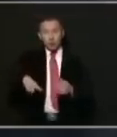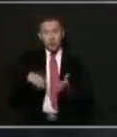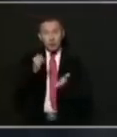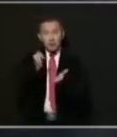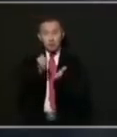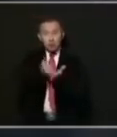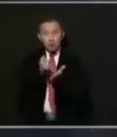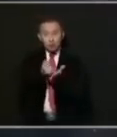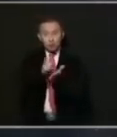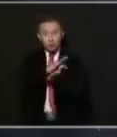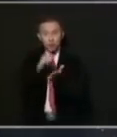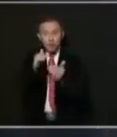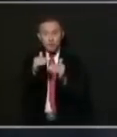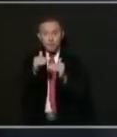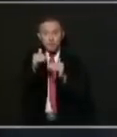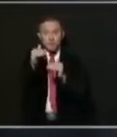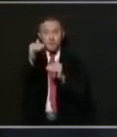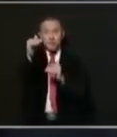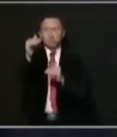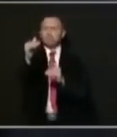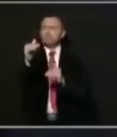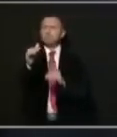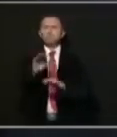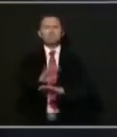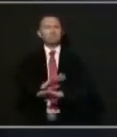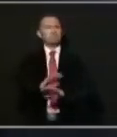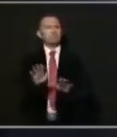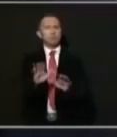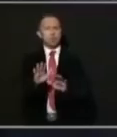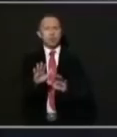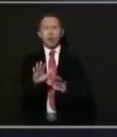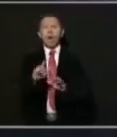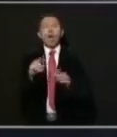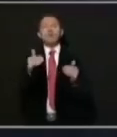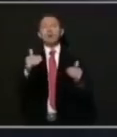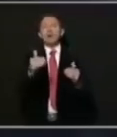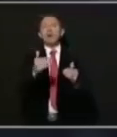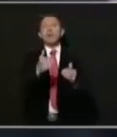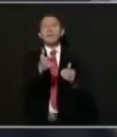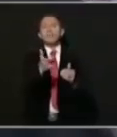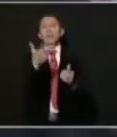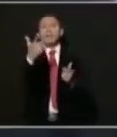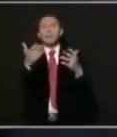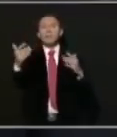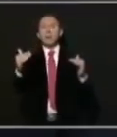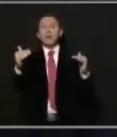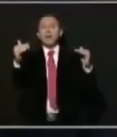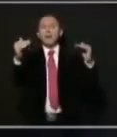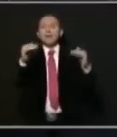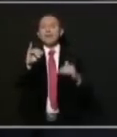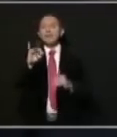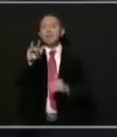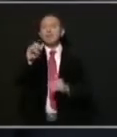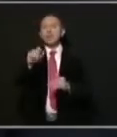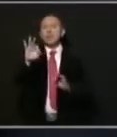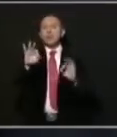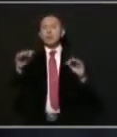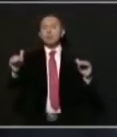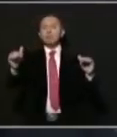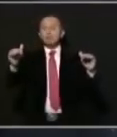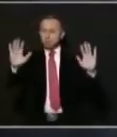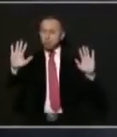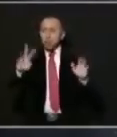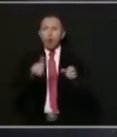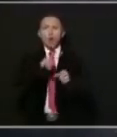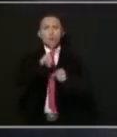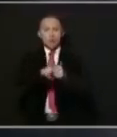en términos reales, más allá de la inflación, y no se van a crear nuevos